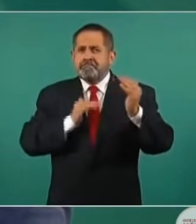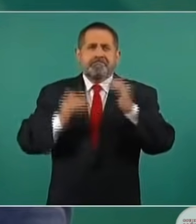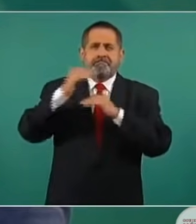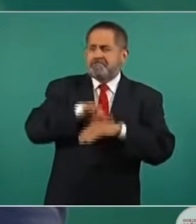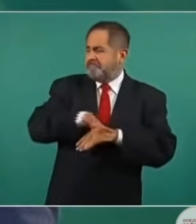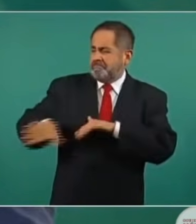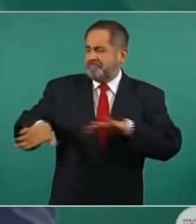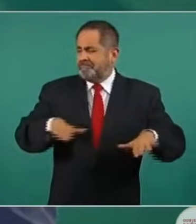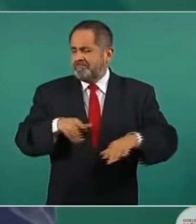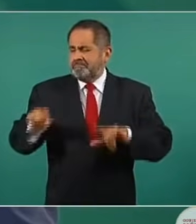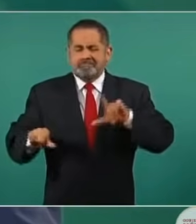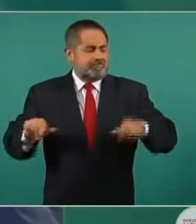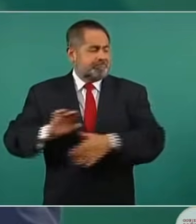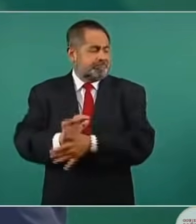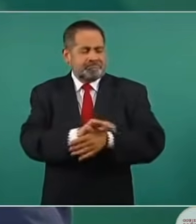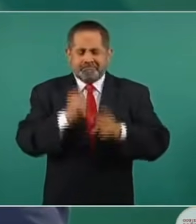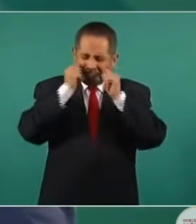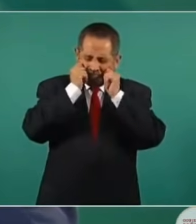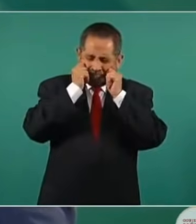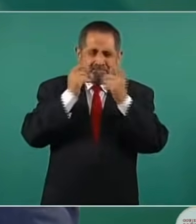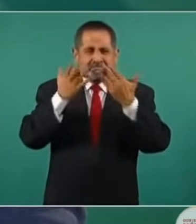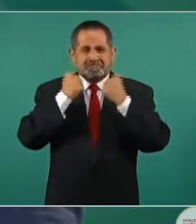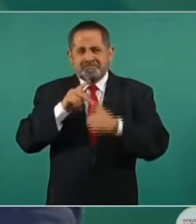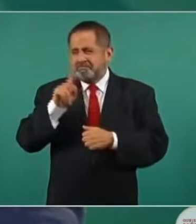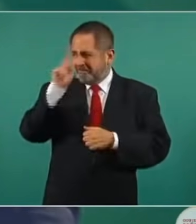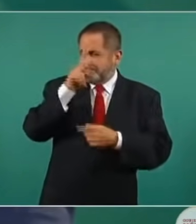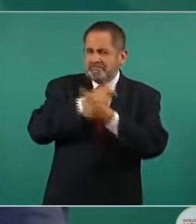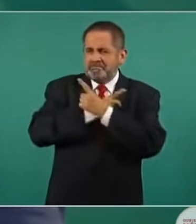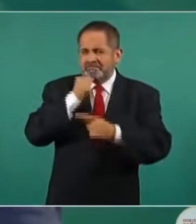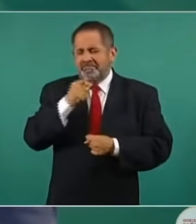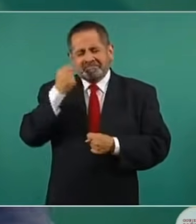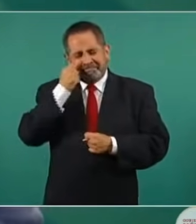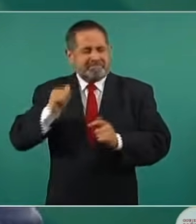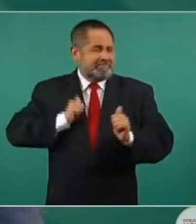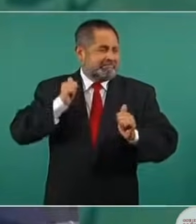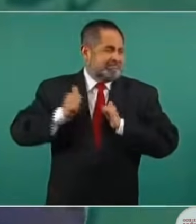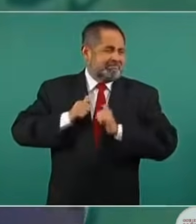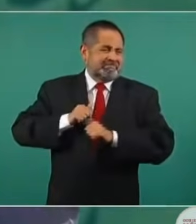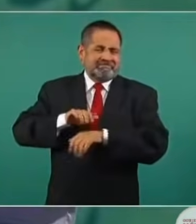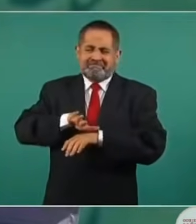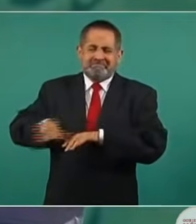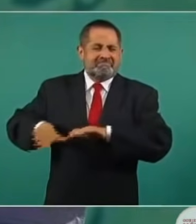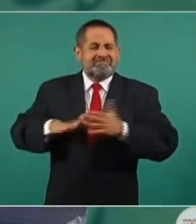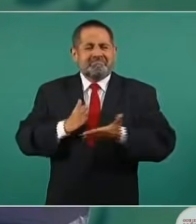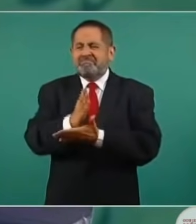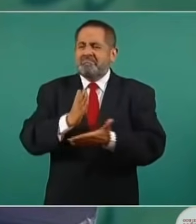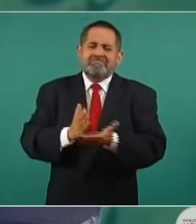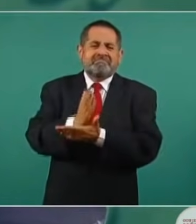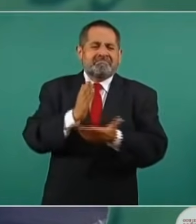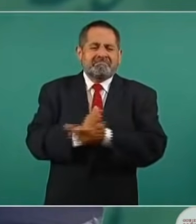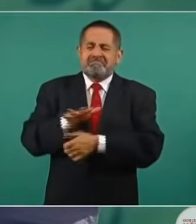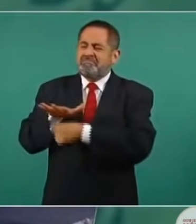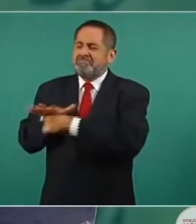costa, sin escrúpulos morales de ninguna índole, pasando por encima de